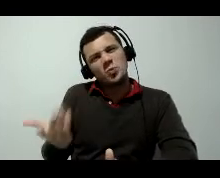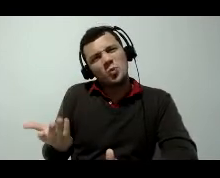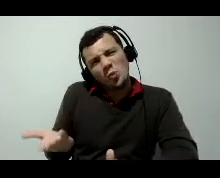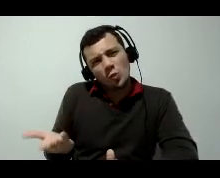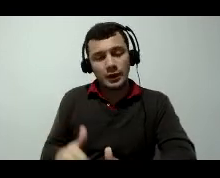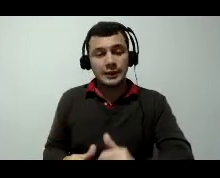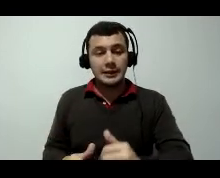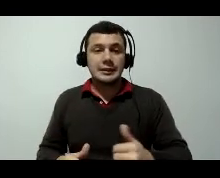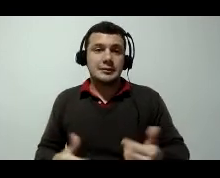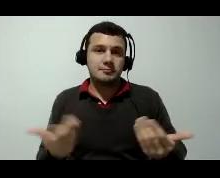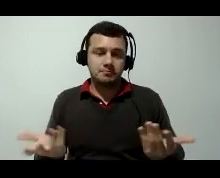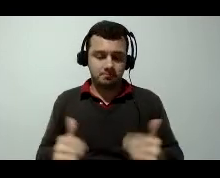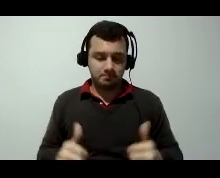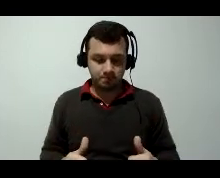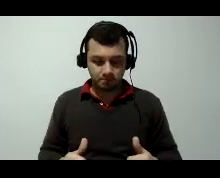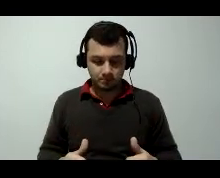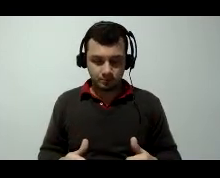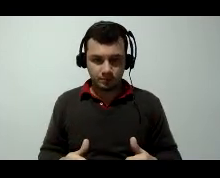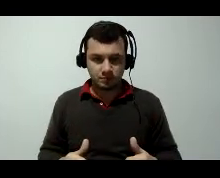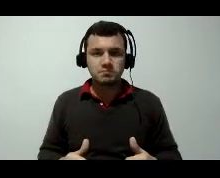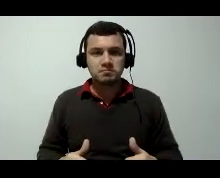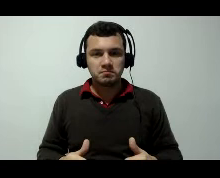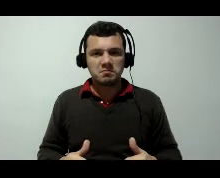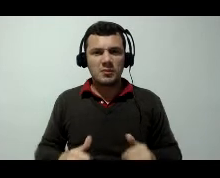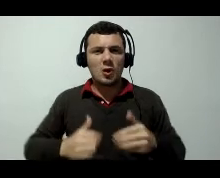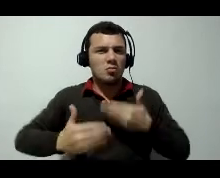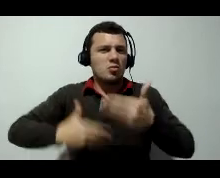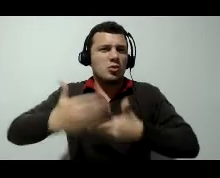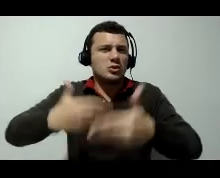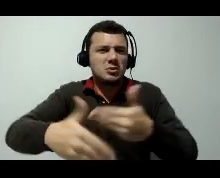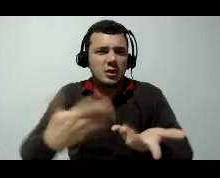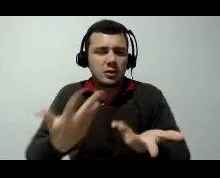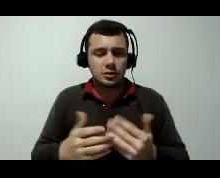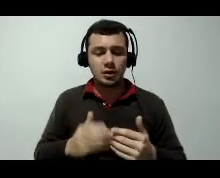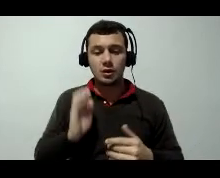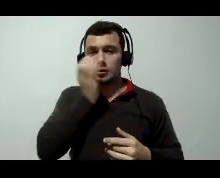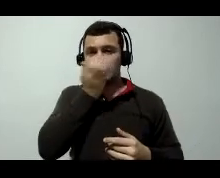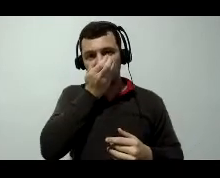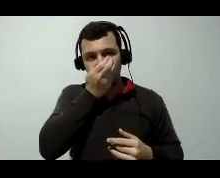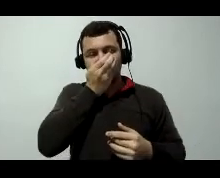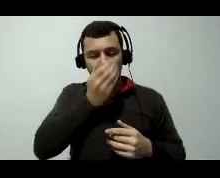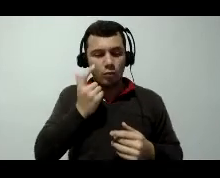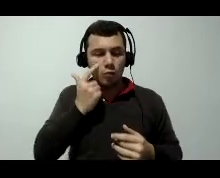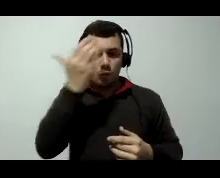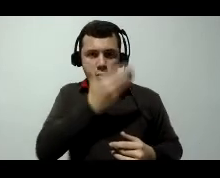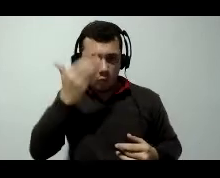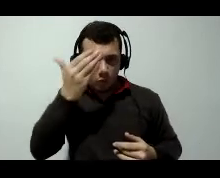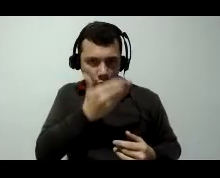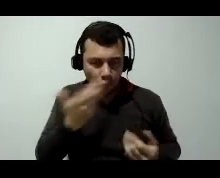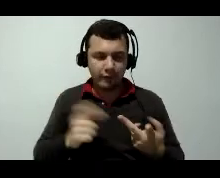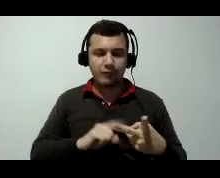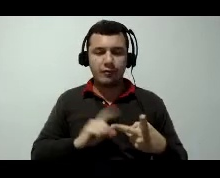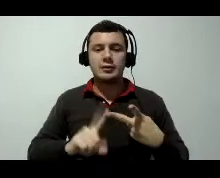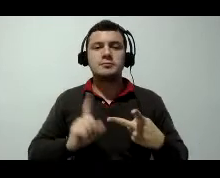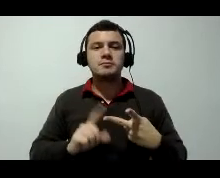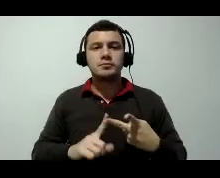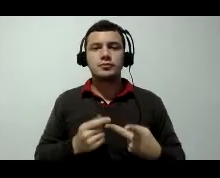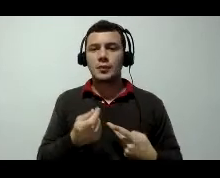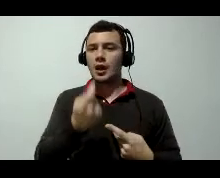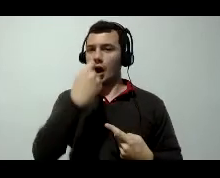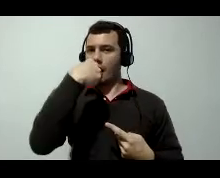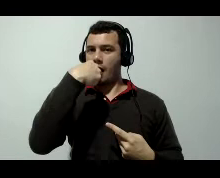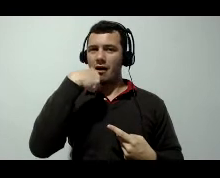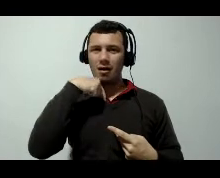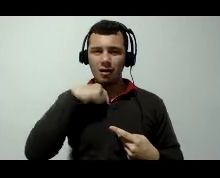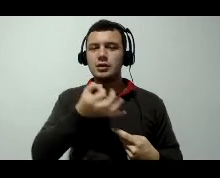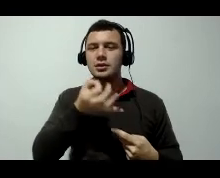intubación orotraqueal o fibroncoscopias, toma de muestras respiratorias o terapias respiratorias, traqueostomías e